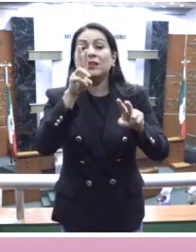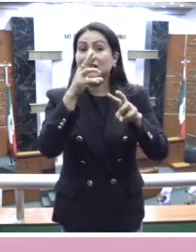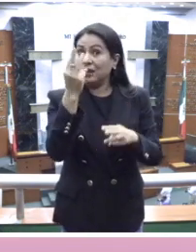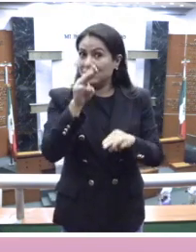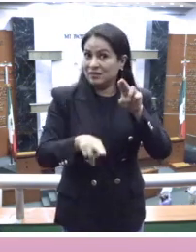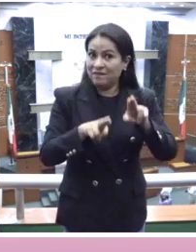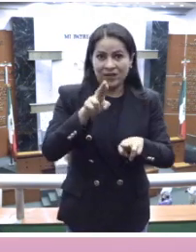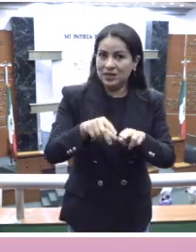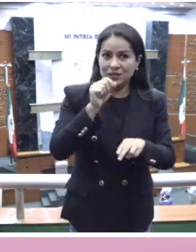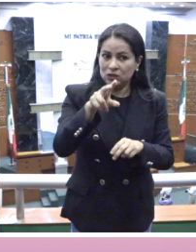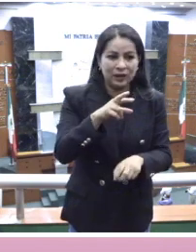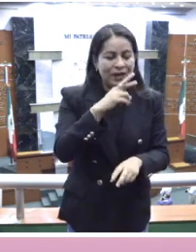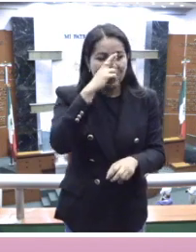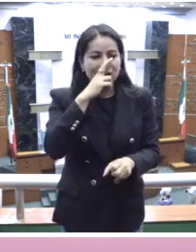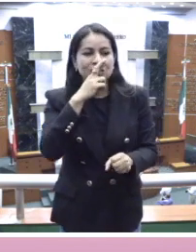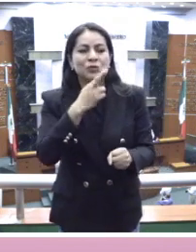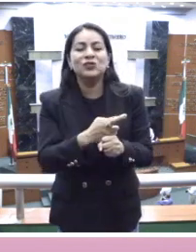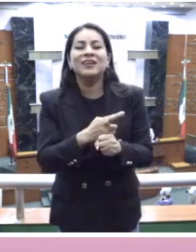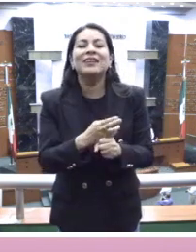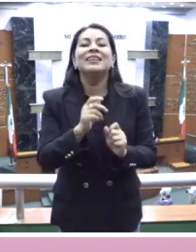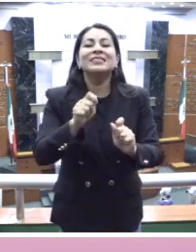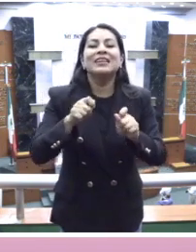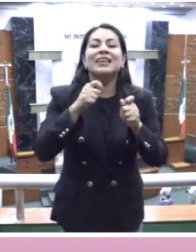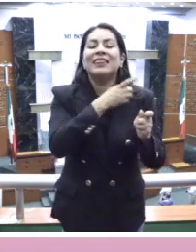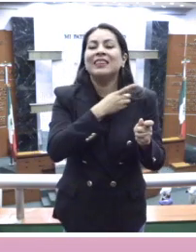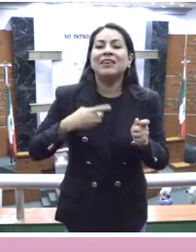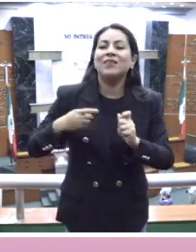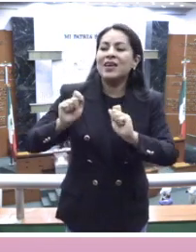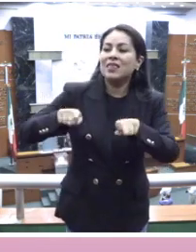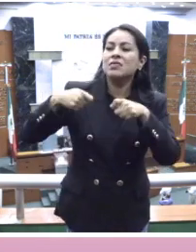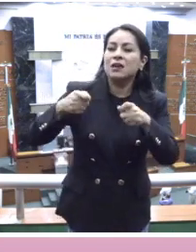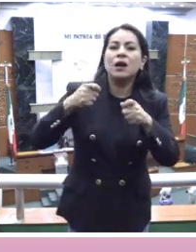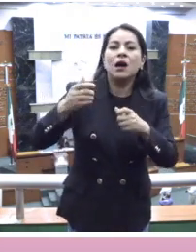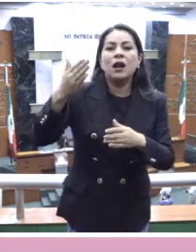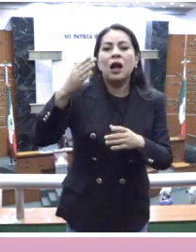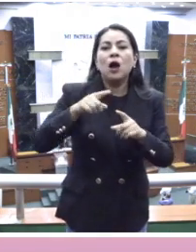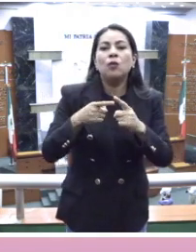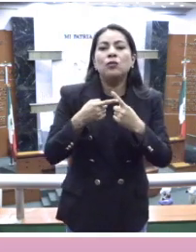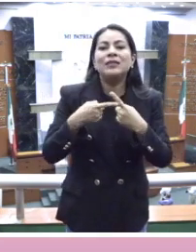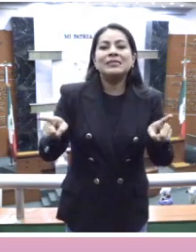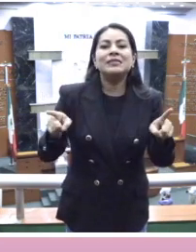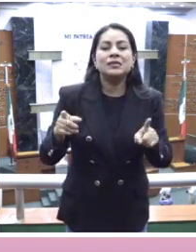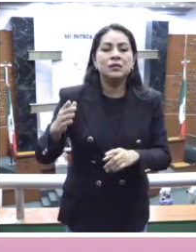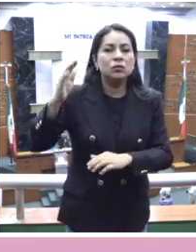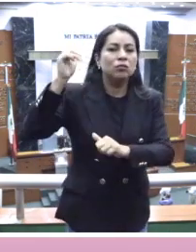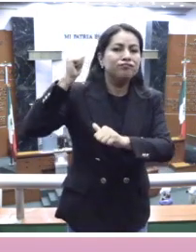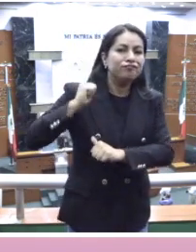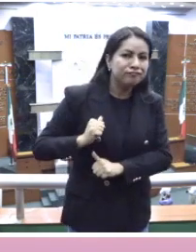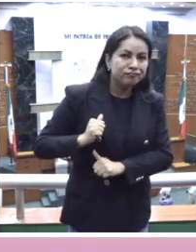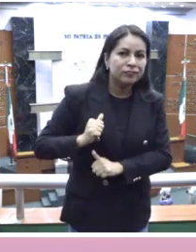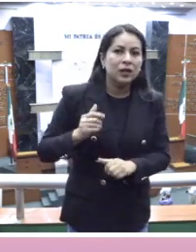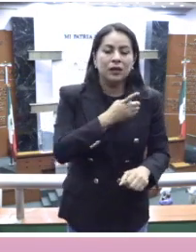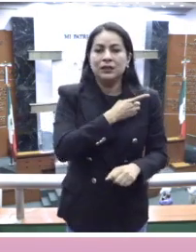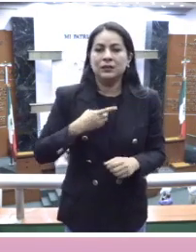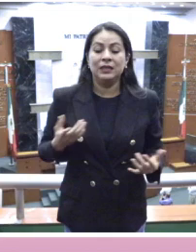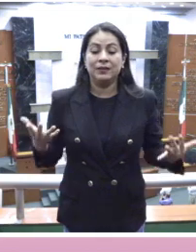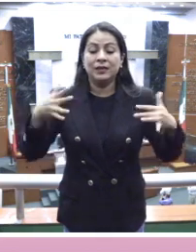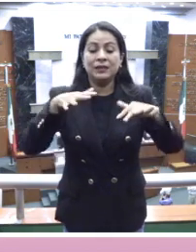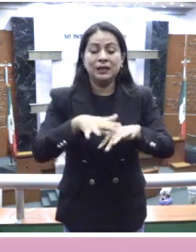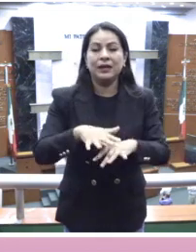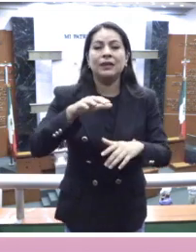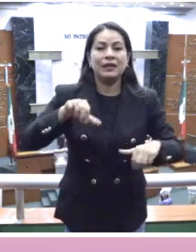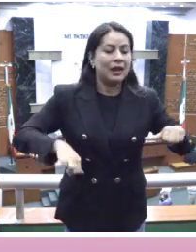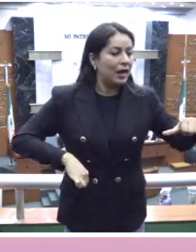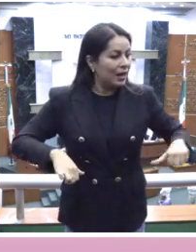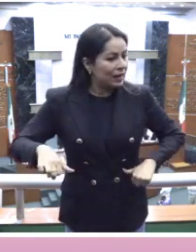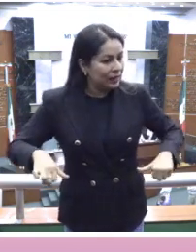sino que esta responsabilidad se le debe conferir a un poder distinto, que se debe de integrar a través de la